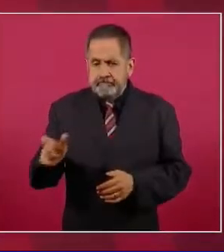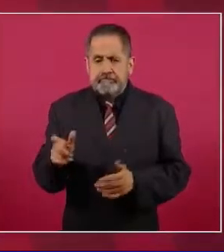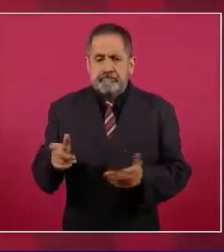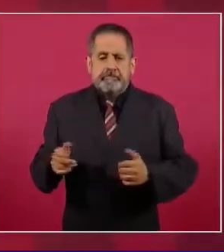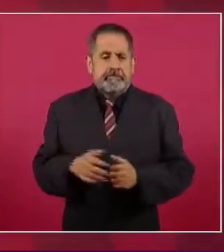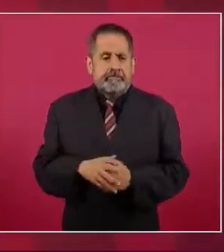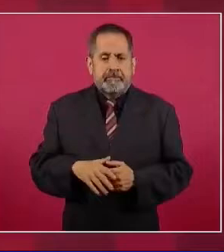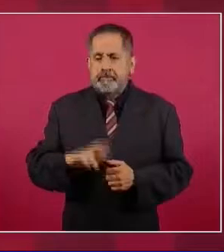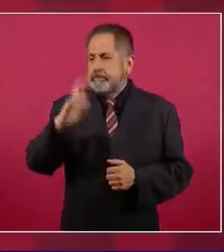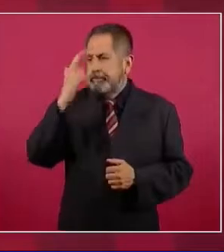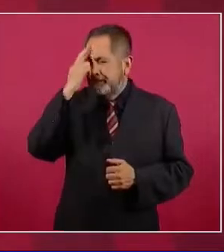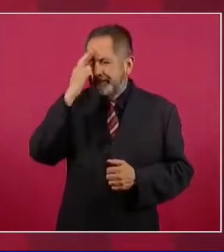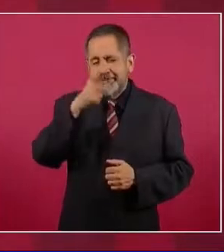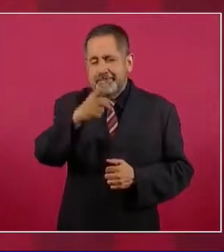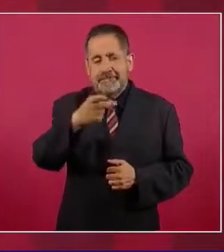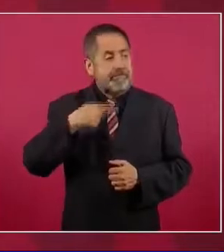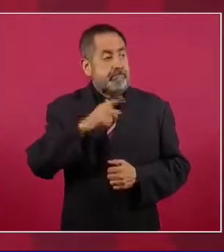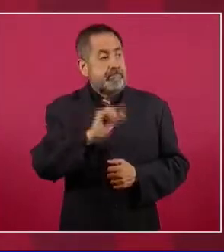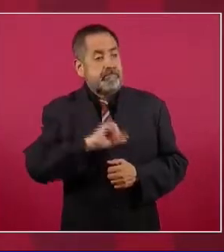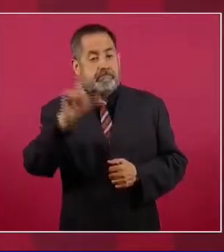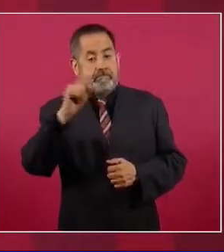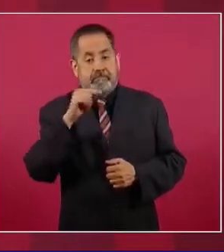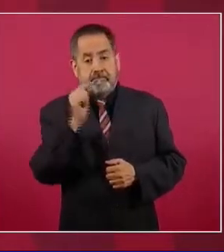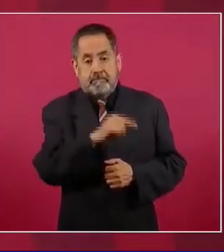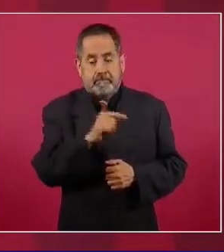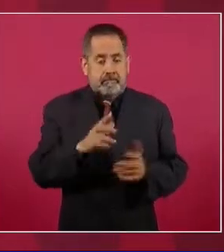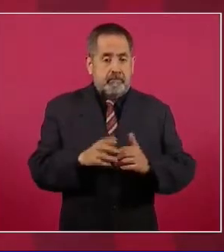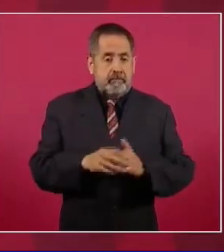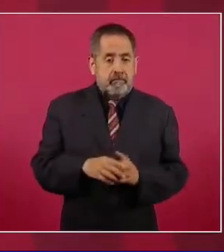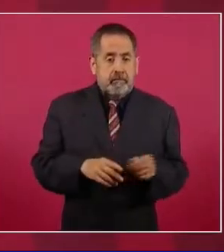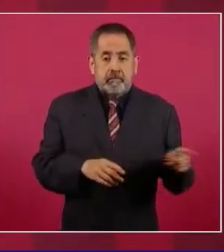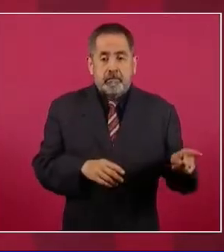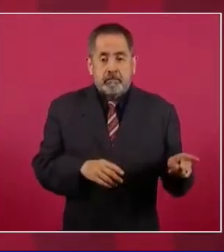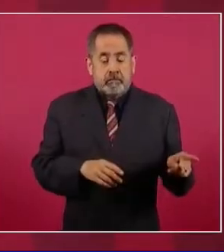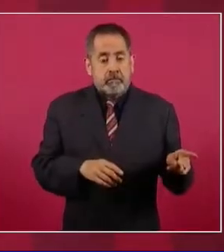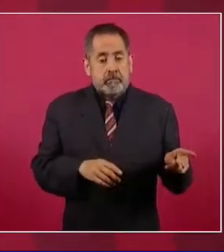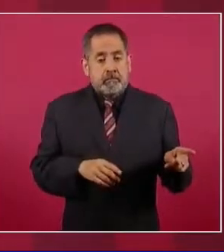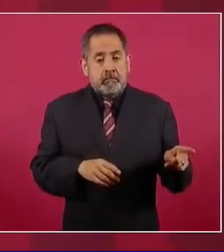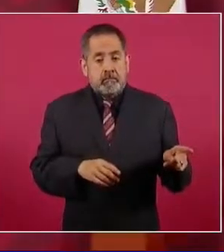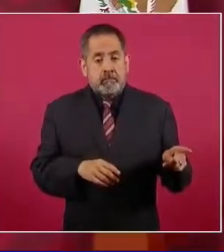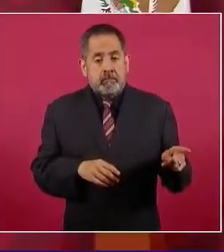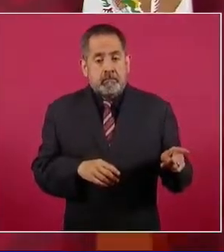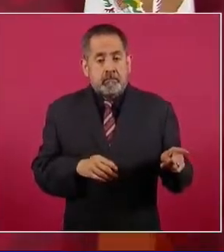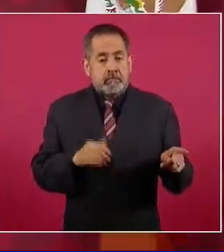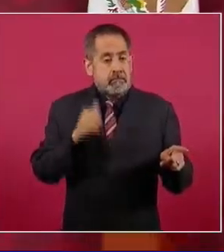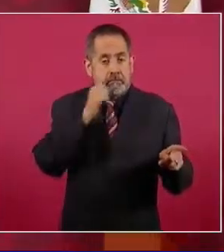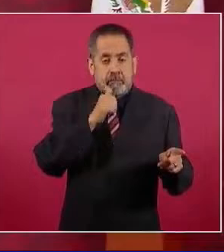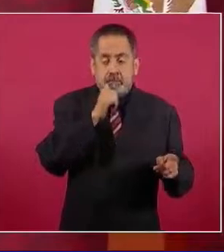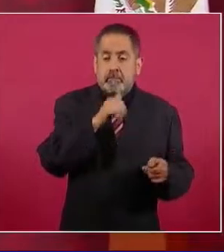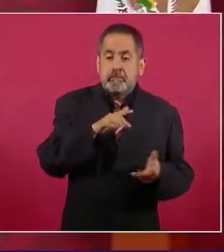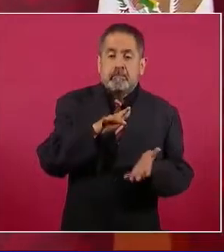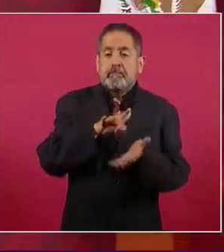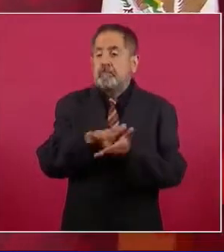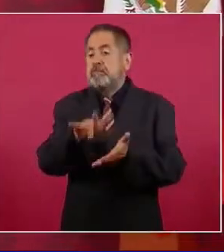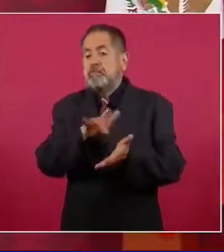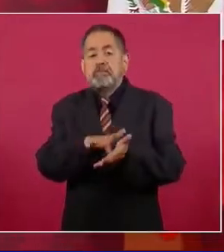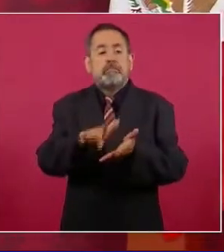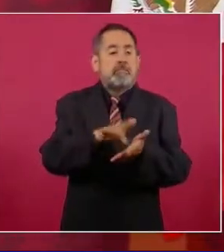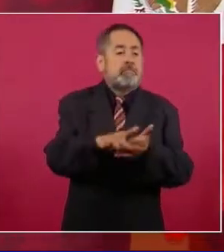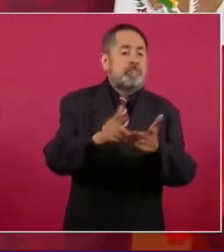Recuerdo uno muy famoso que estaba acostumbrado a apoyar a